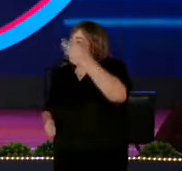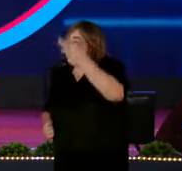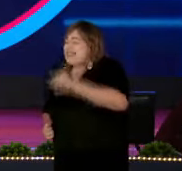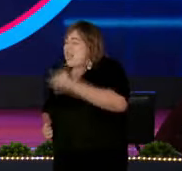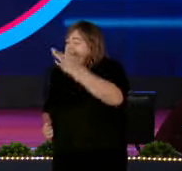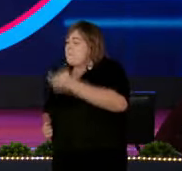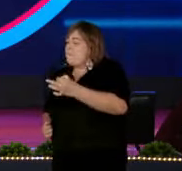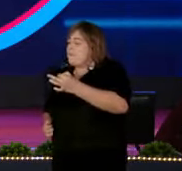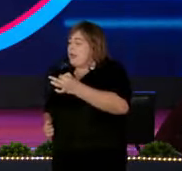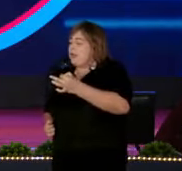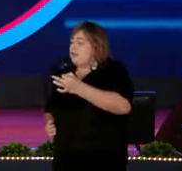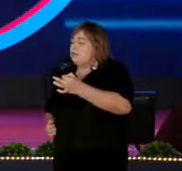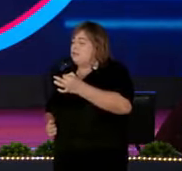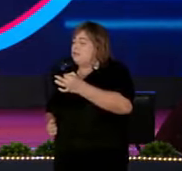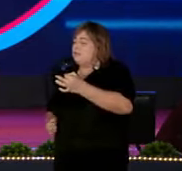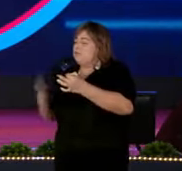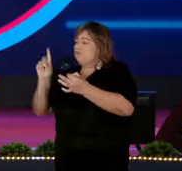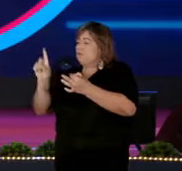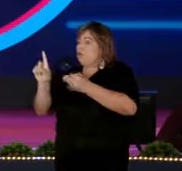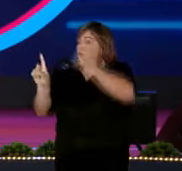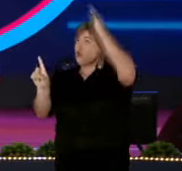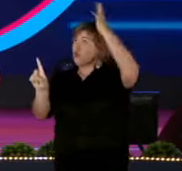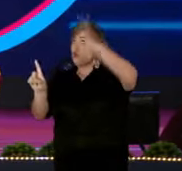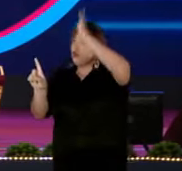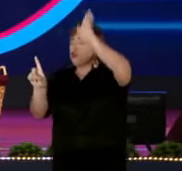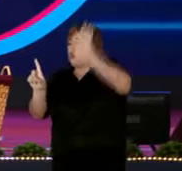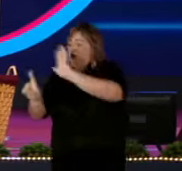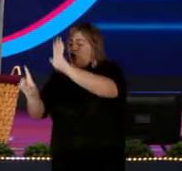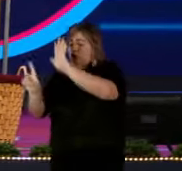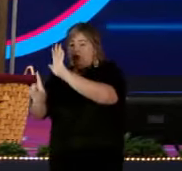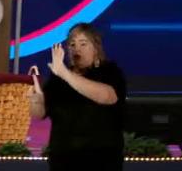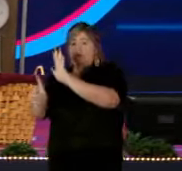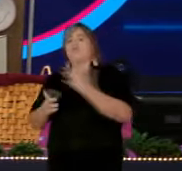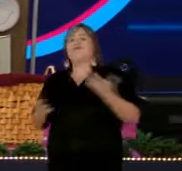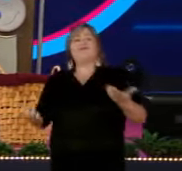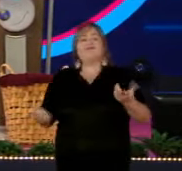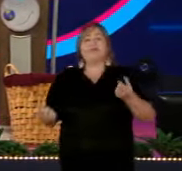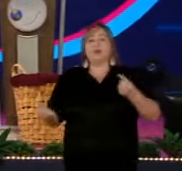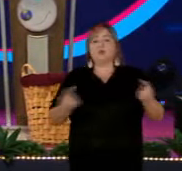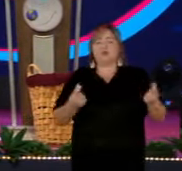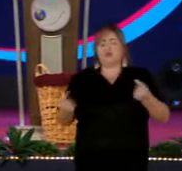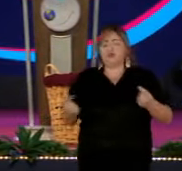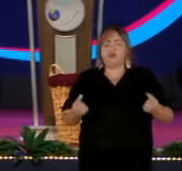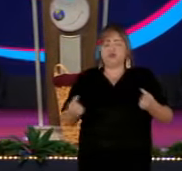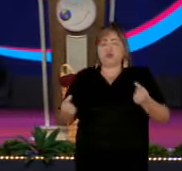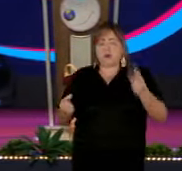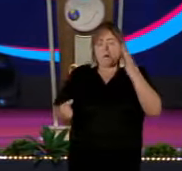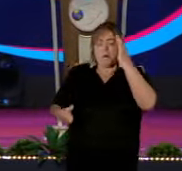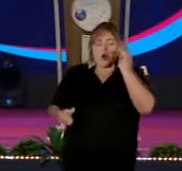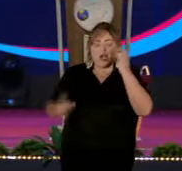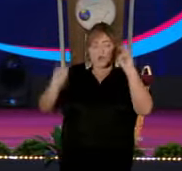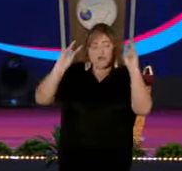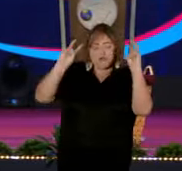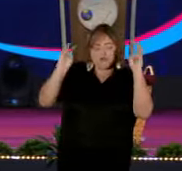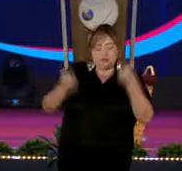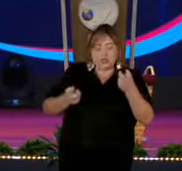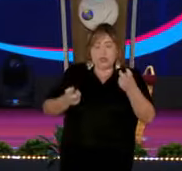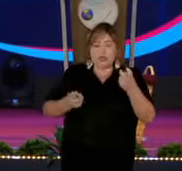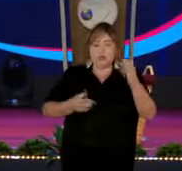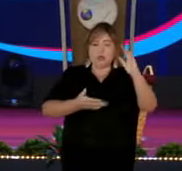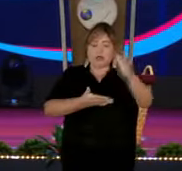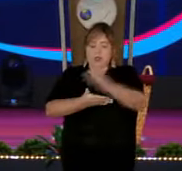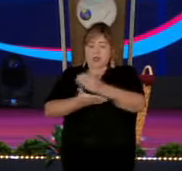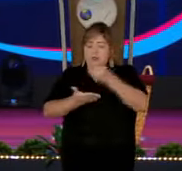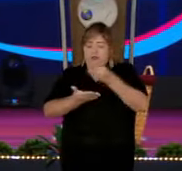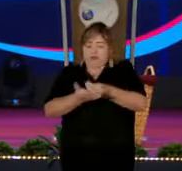vayas. Cuando yo leí esto, hermano, a lo mejor usted dirá, ¿qué tiene que ver esto con las ofrendas y los diezmos? Pues yo te lo